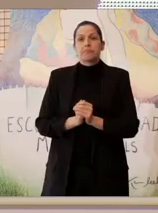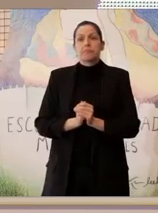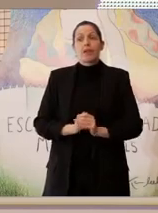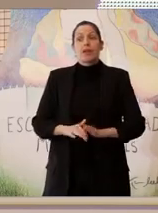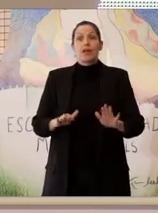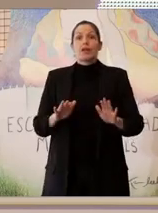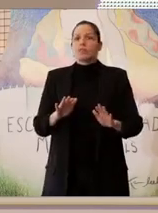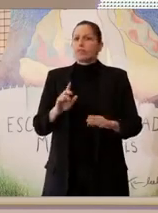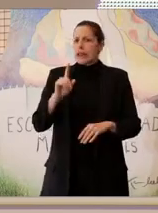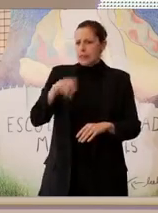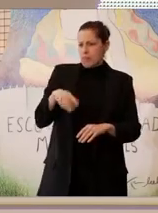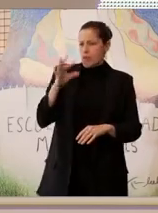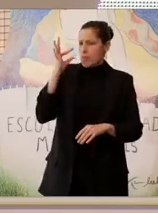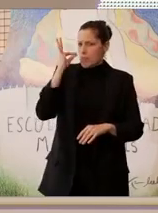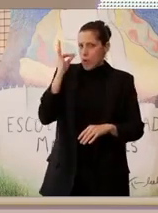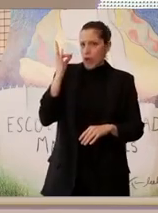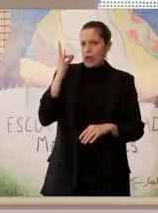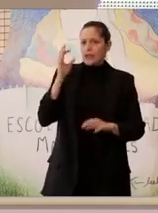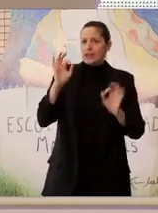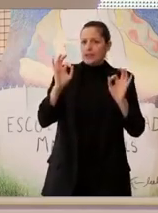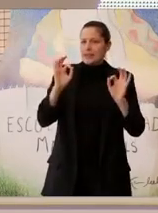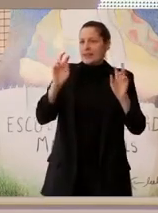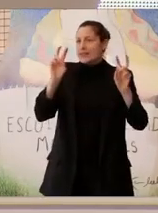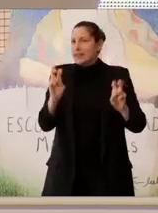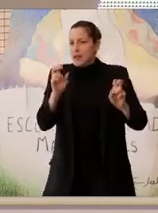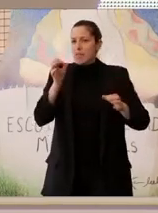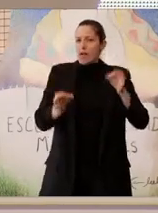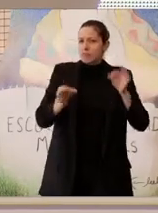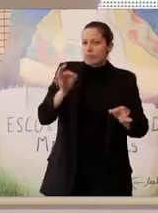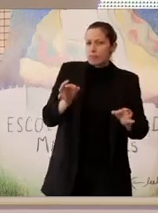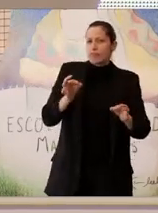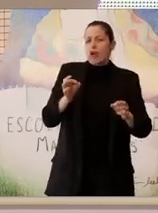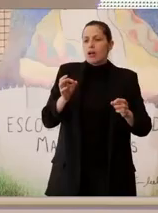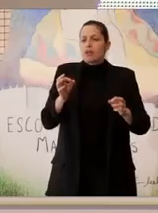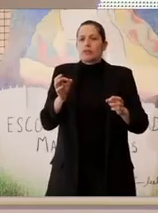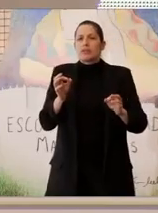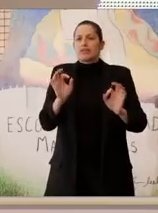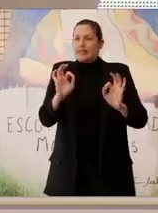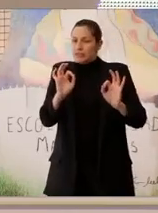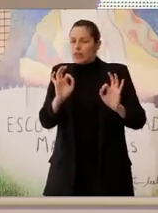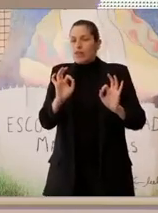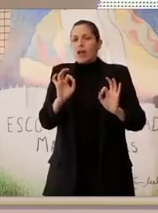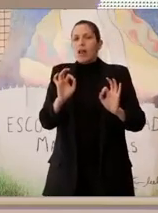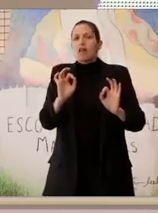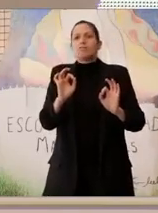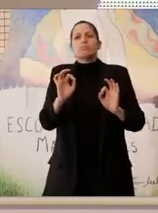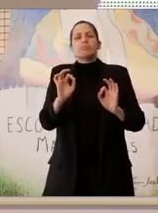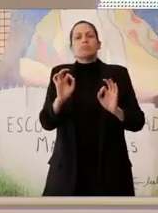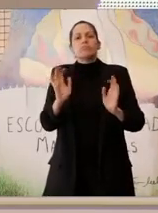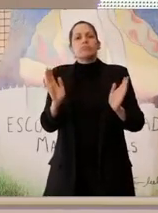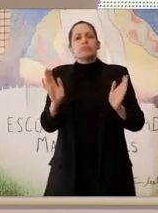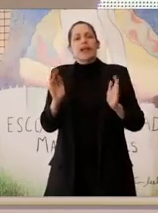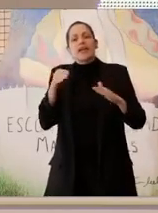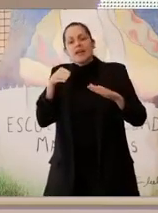existiendo también mujeres con especialización en la jurisdicción social y la jurisdicción contenciosa, no estamos en esos procesos de selección. Bueno,